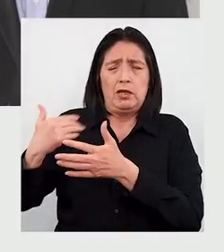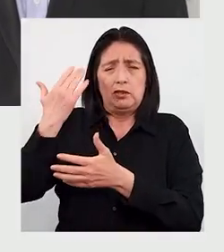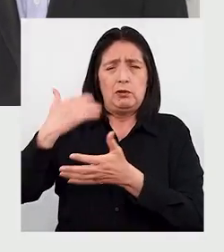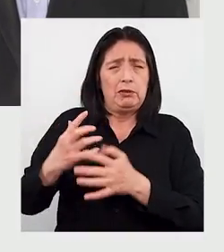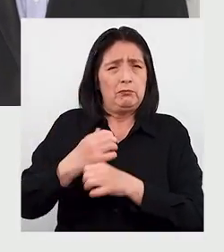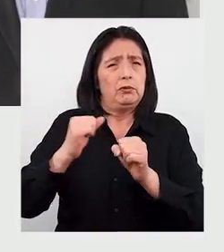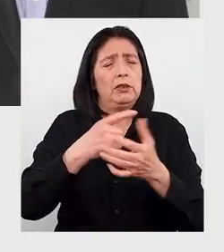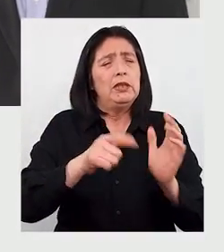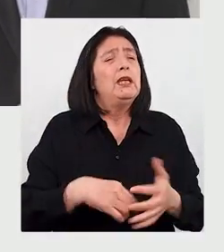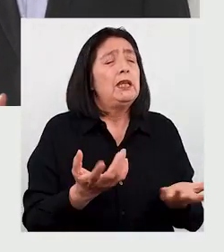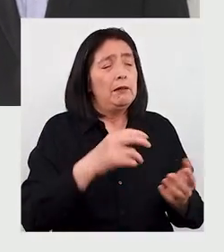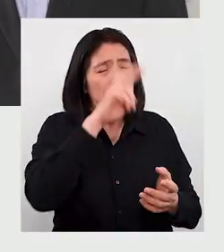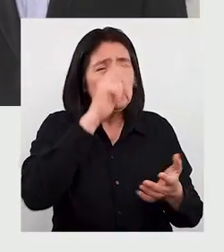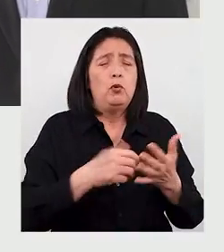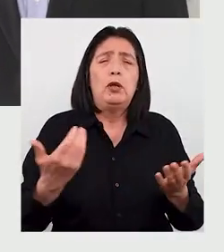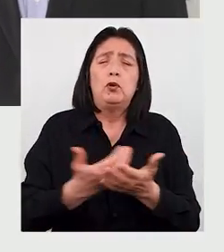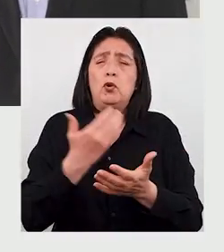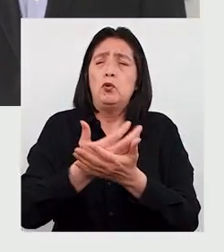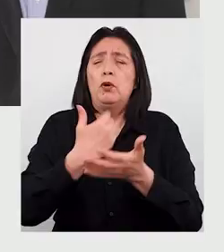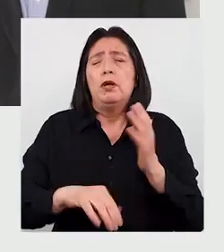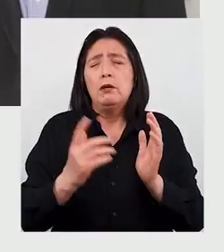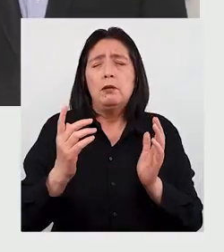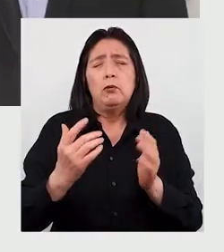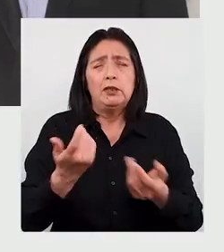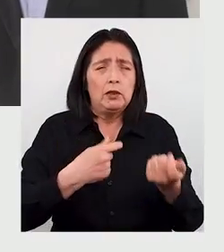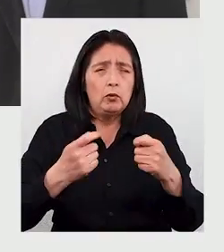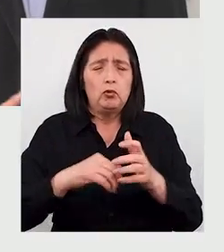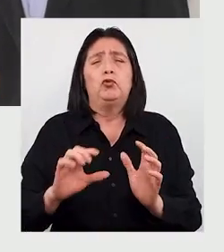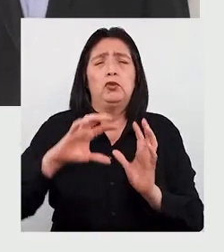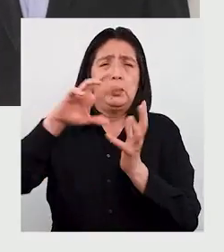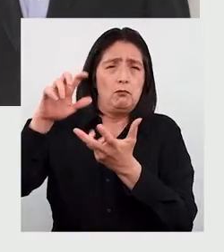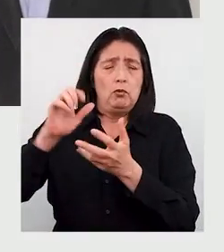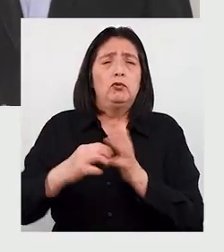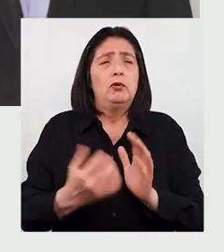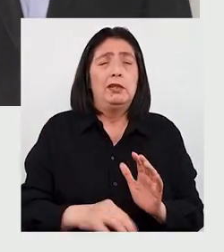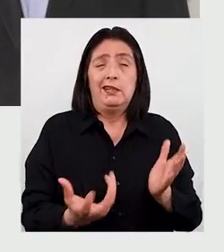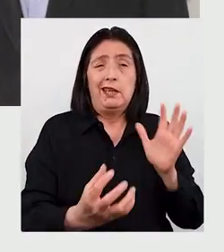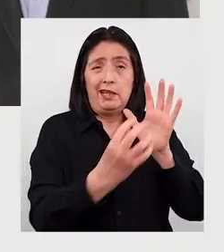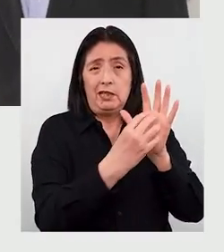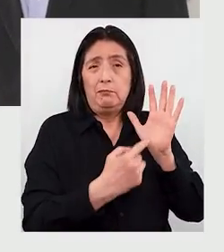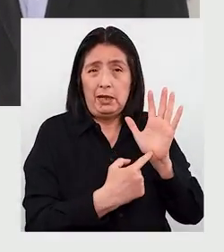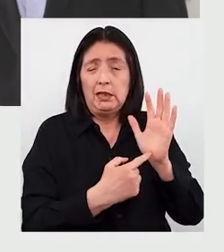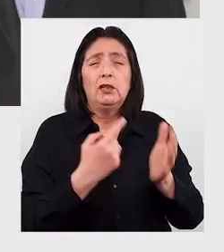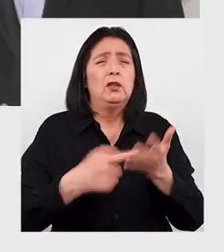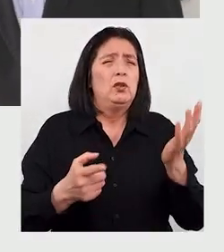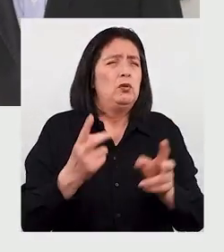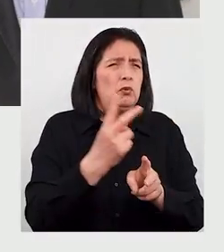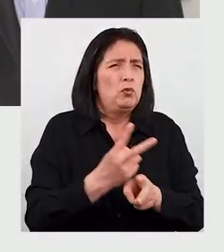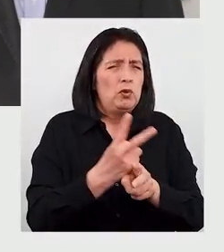buscando alinear al Perú a los nuevos estándares globales. La imagen trabajada para esta estrategia ha